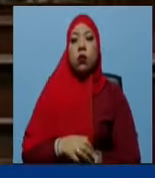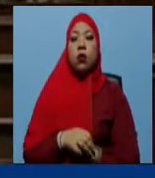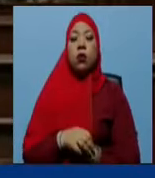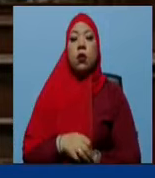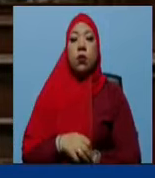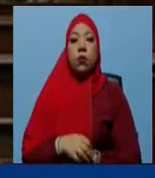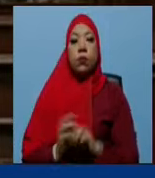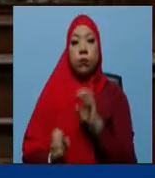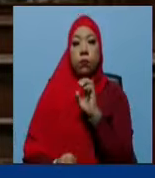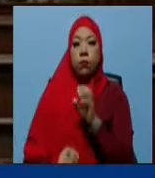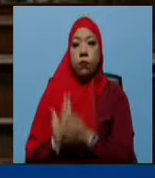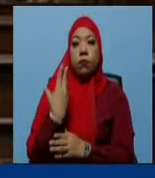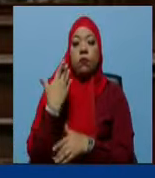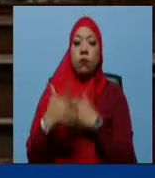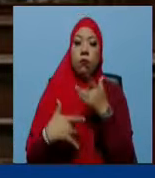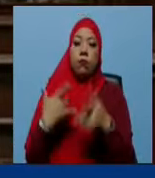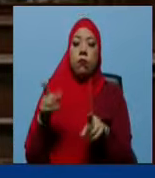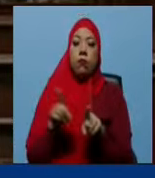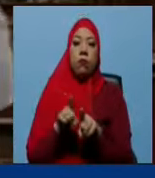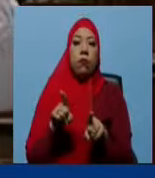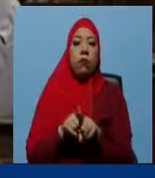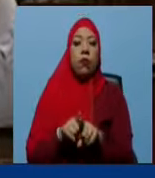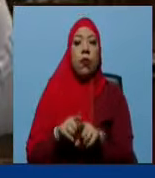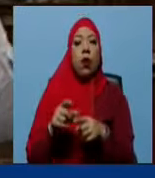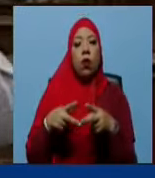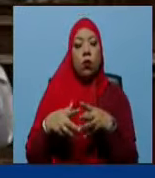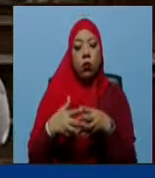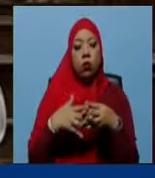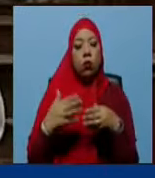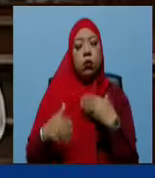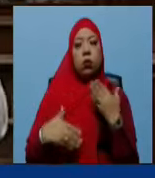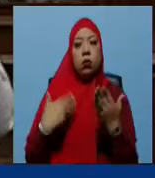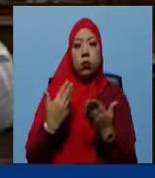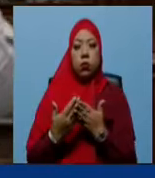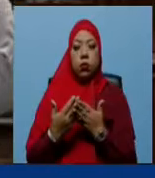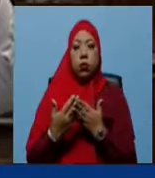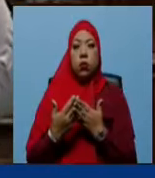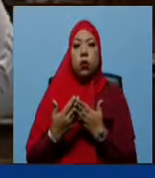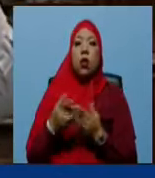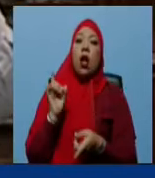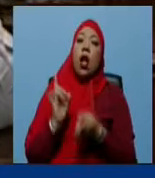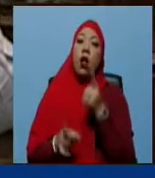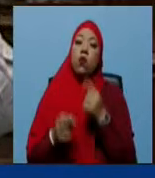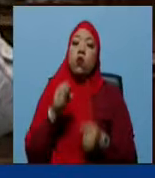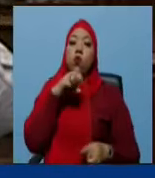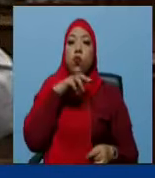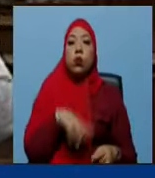El surgimiento de aquella generación precursora, aunque a algunos